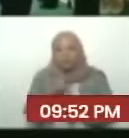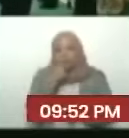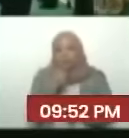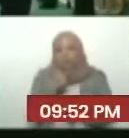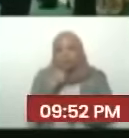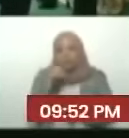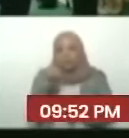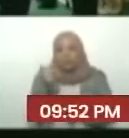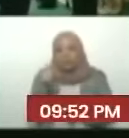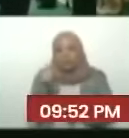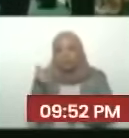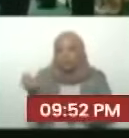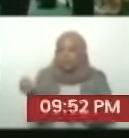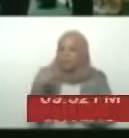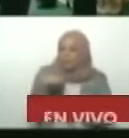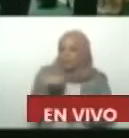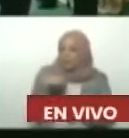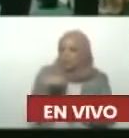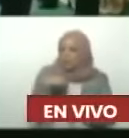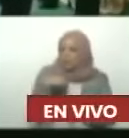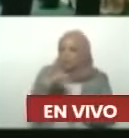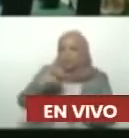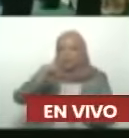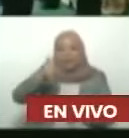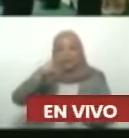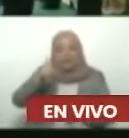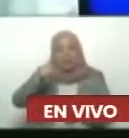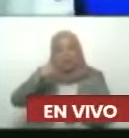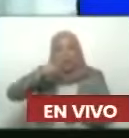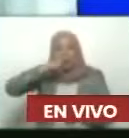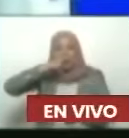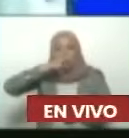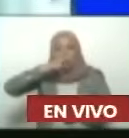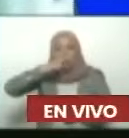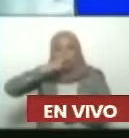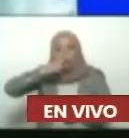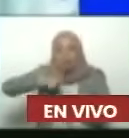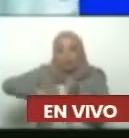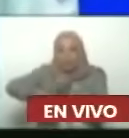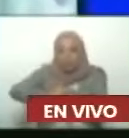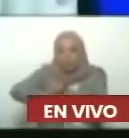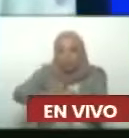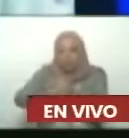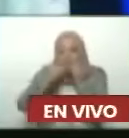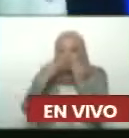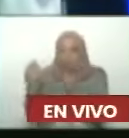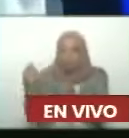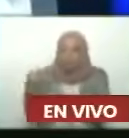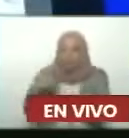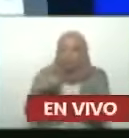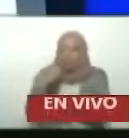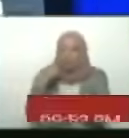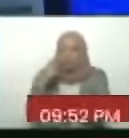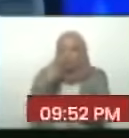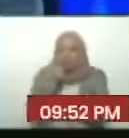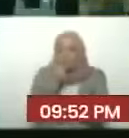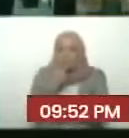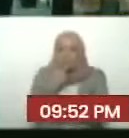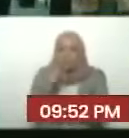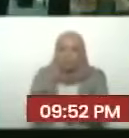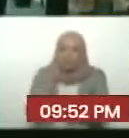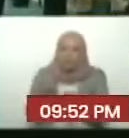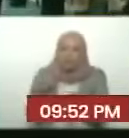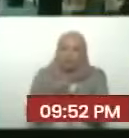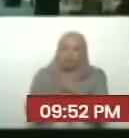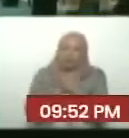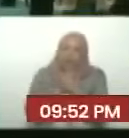El 10 de más. El 10 de más, ¿de Maduro o de Maradona? ¿Ah? Bueno, esto es un regalo muy hermoso,